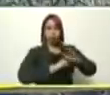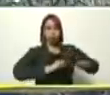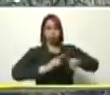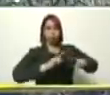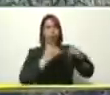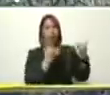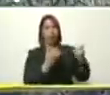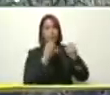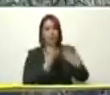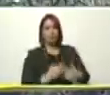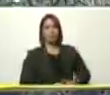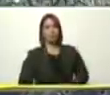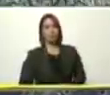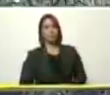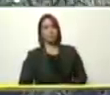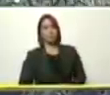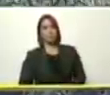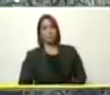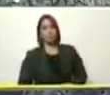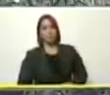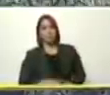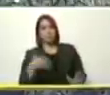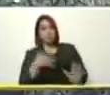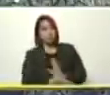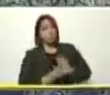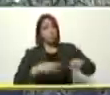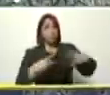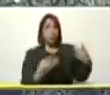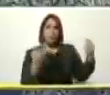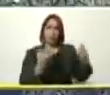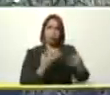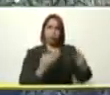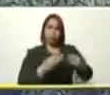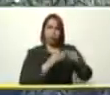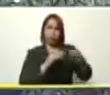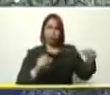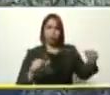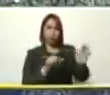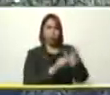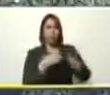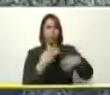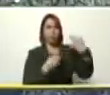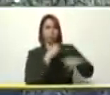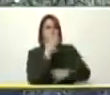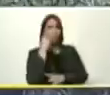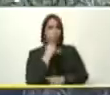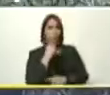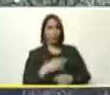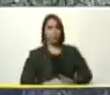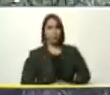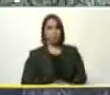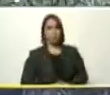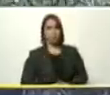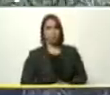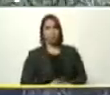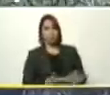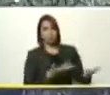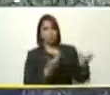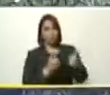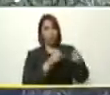Ahora bien, a los efectos de esta nueva realidad territorial, donde la revolución bolivariana ha obtenido